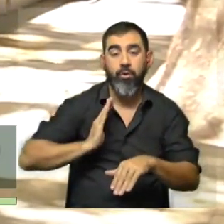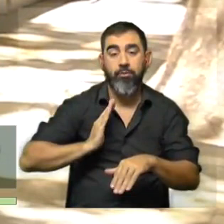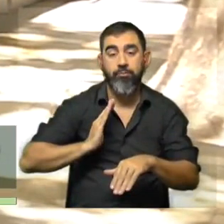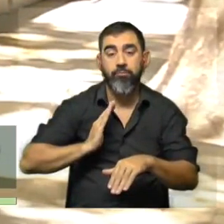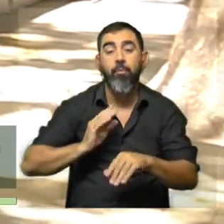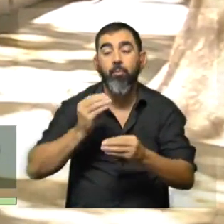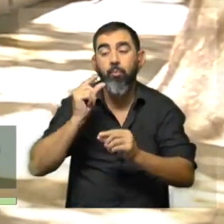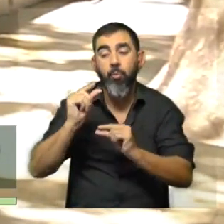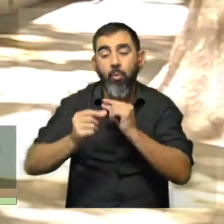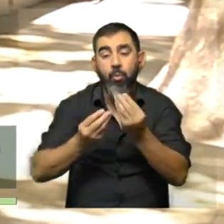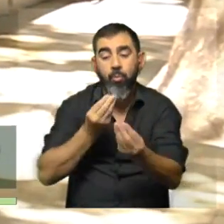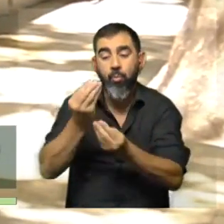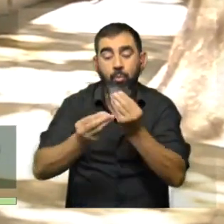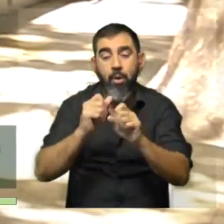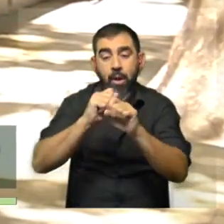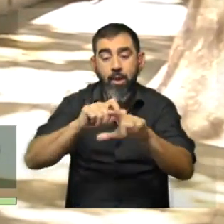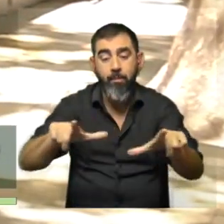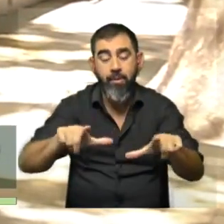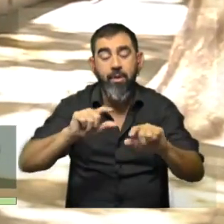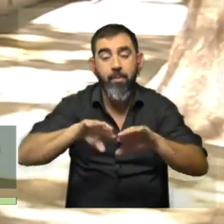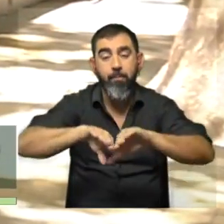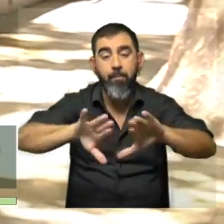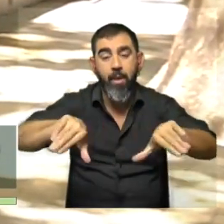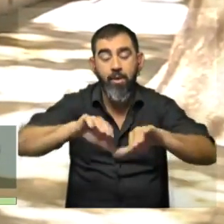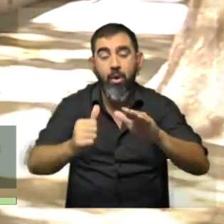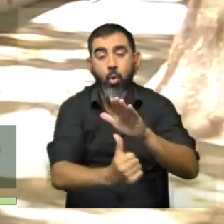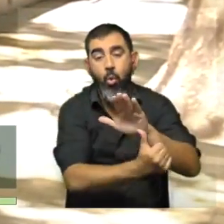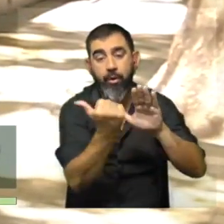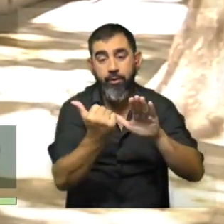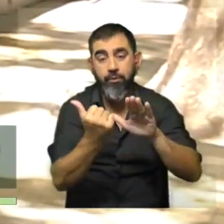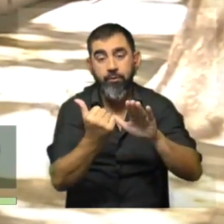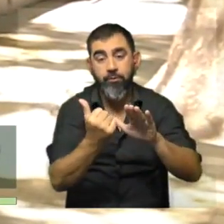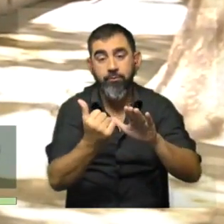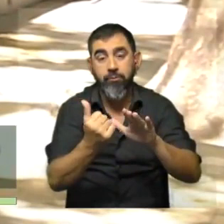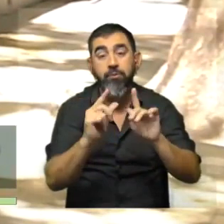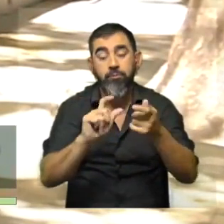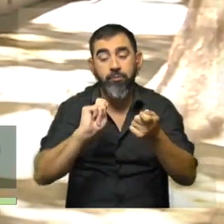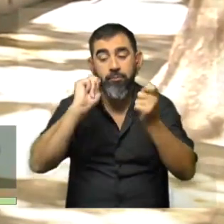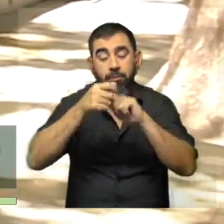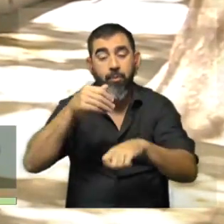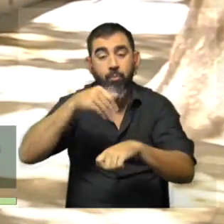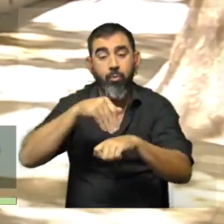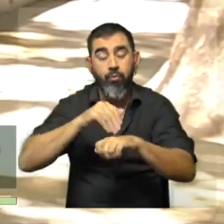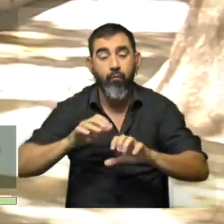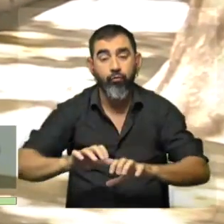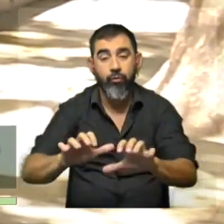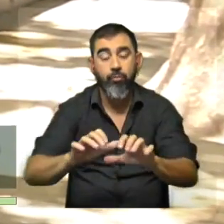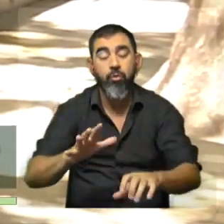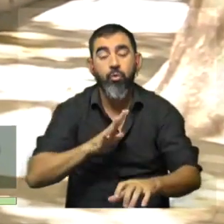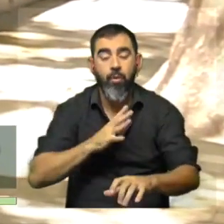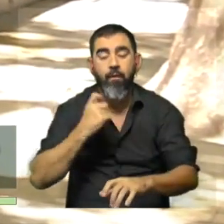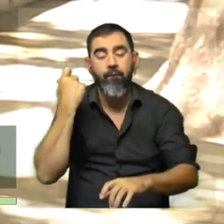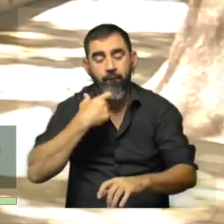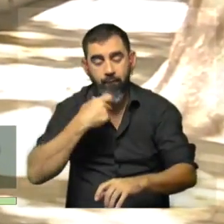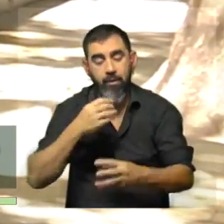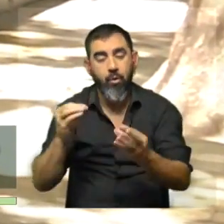bueno están entrando de hecho lo entraron para la limpieza de las playas de la zona oeste que es una zona re municipalizada este Pero bueno Todavía faltan